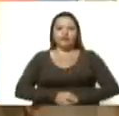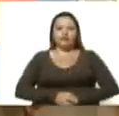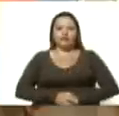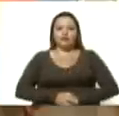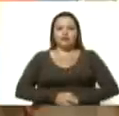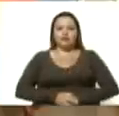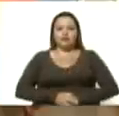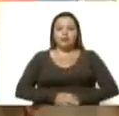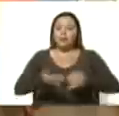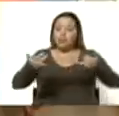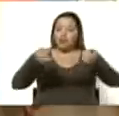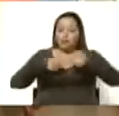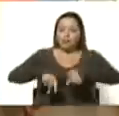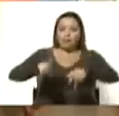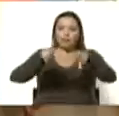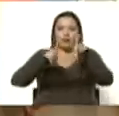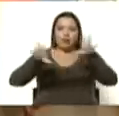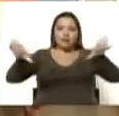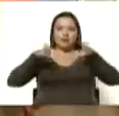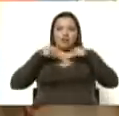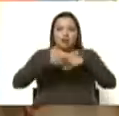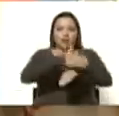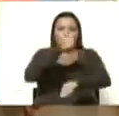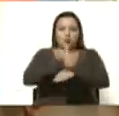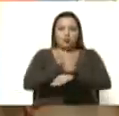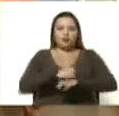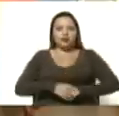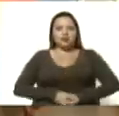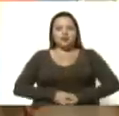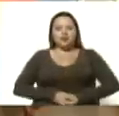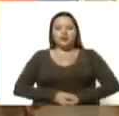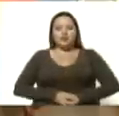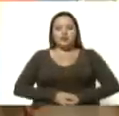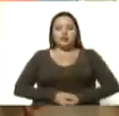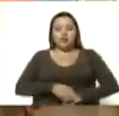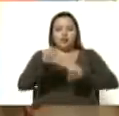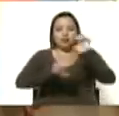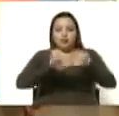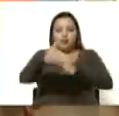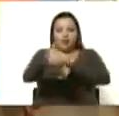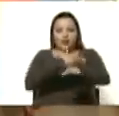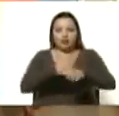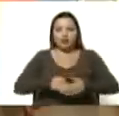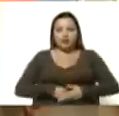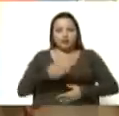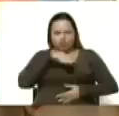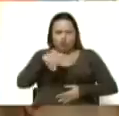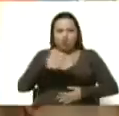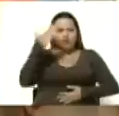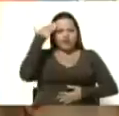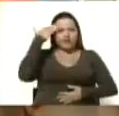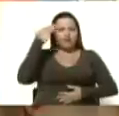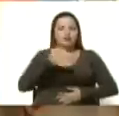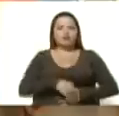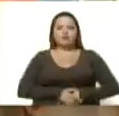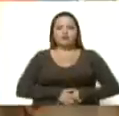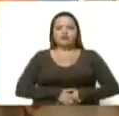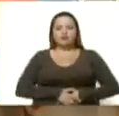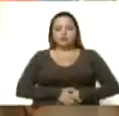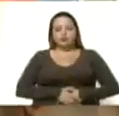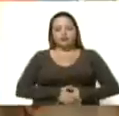de admitir los hechos en la audiencia preliminar. Como todos sabemos, según